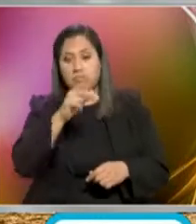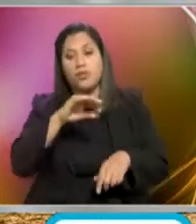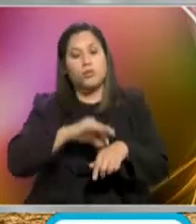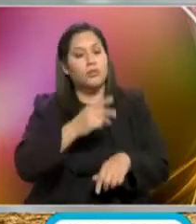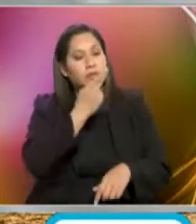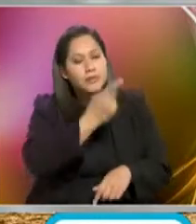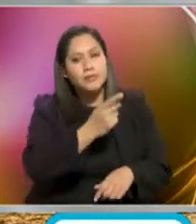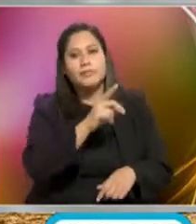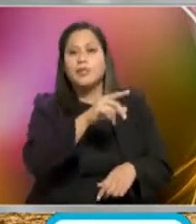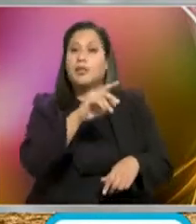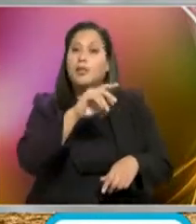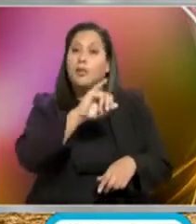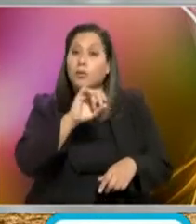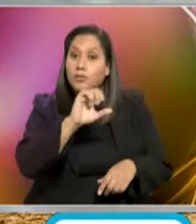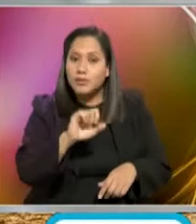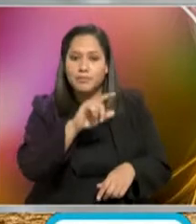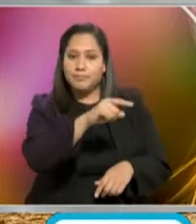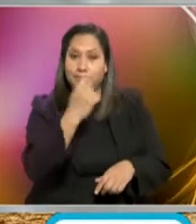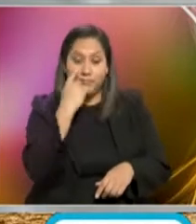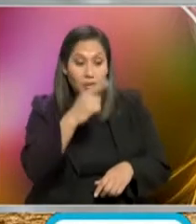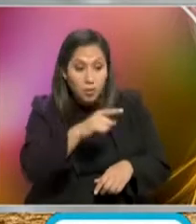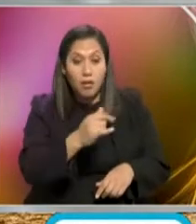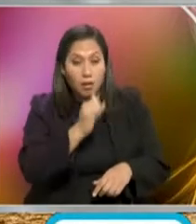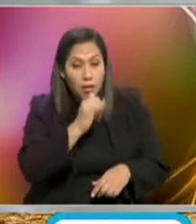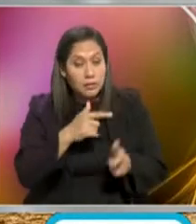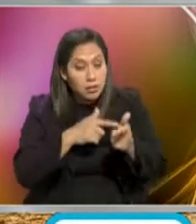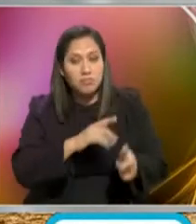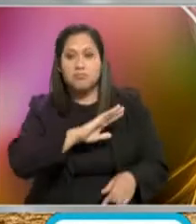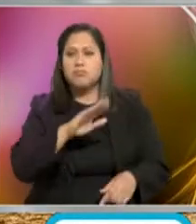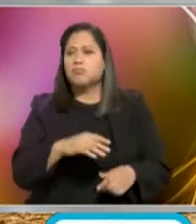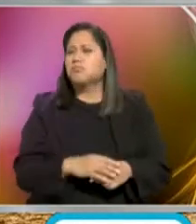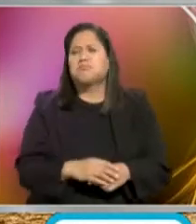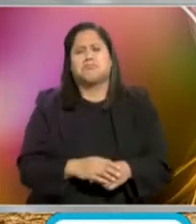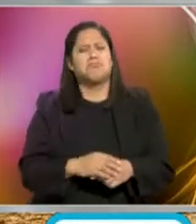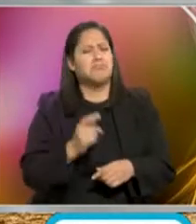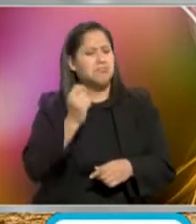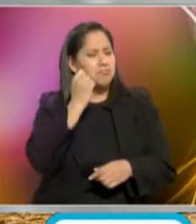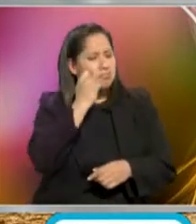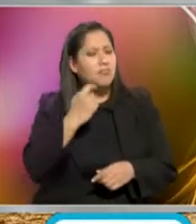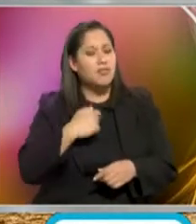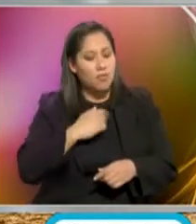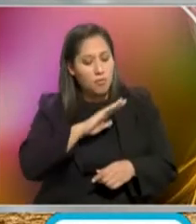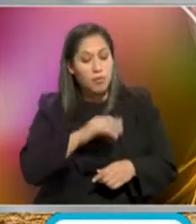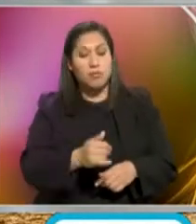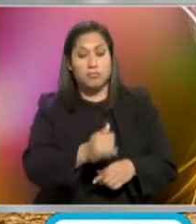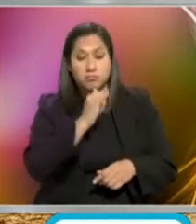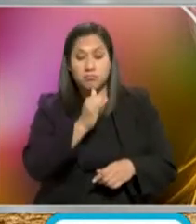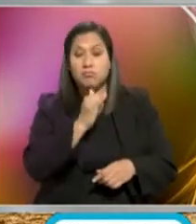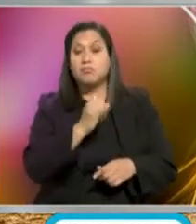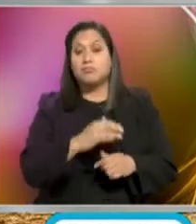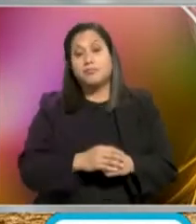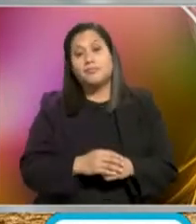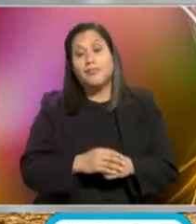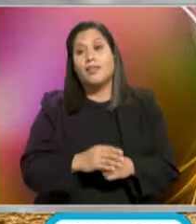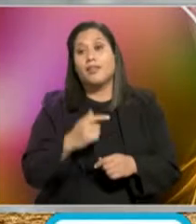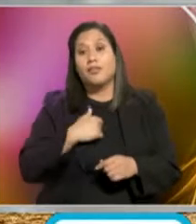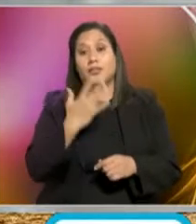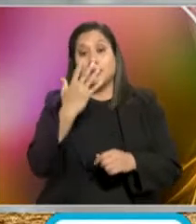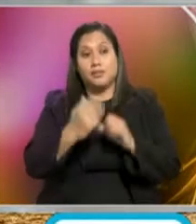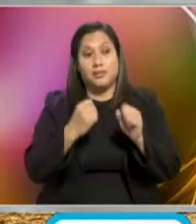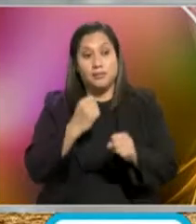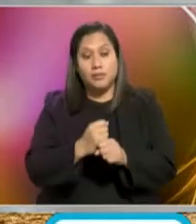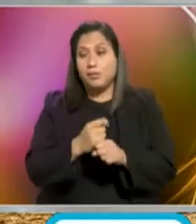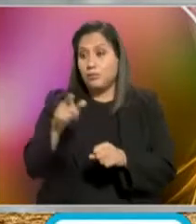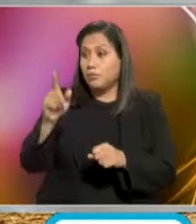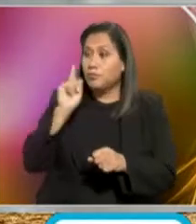doctor le dijo, José Alfredo, te vas a morir si sigues tomando. Y él dijo, prefiero morir Morir. tomando Sí. que pasar 5 Sí, años sí. sin